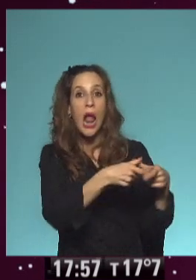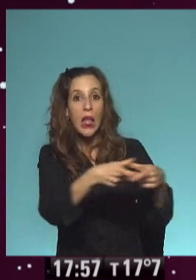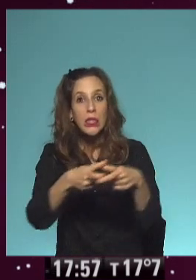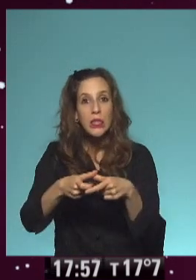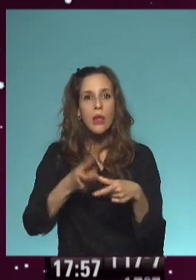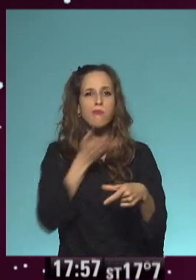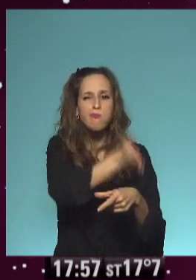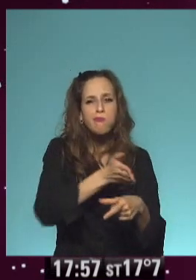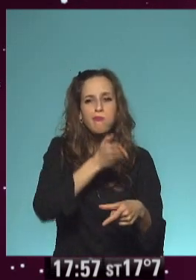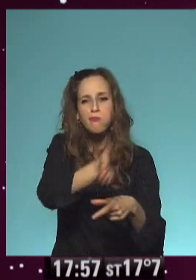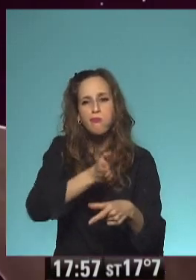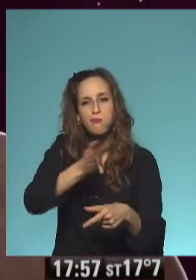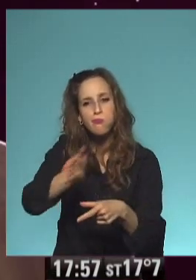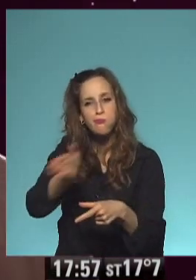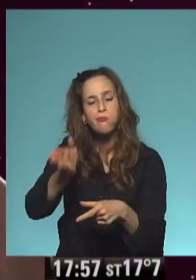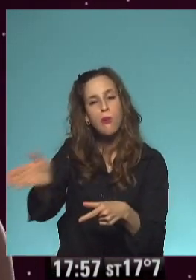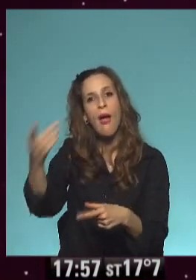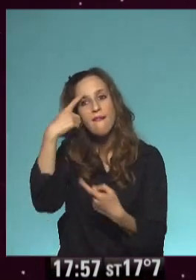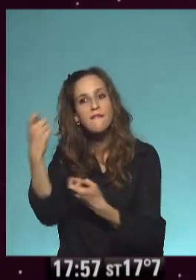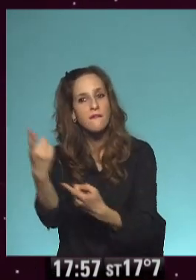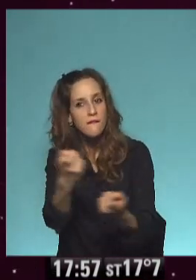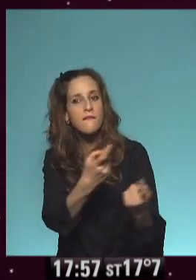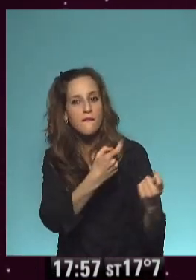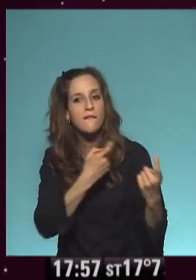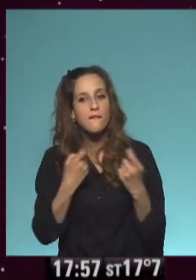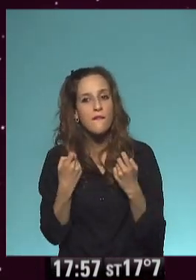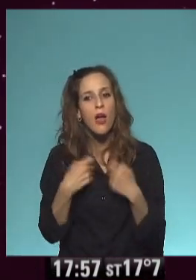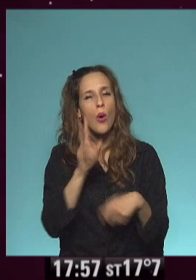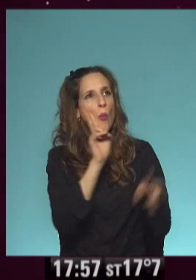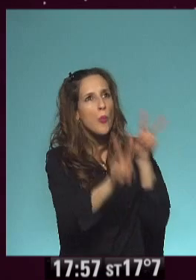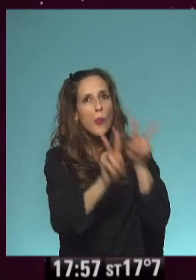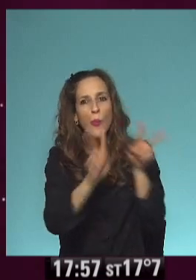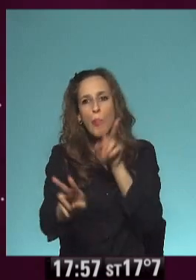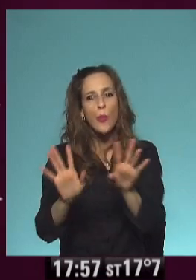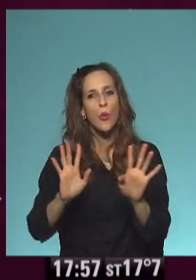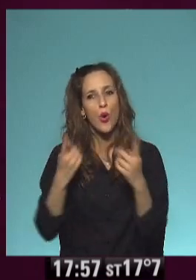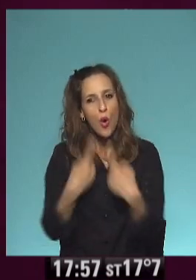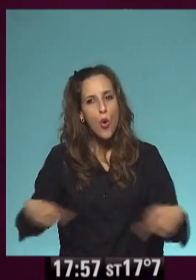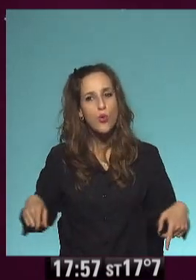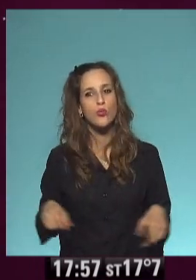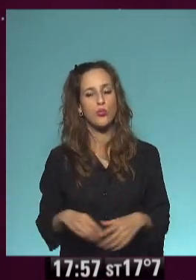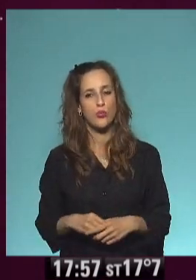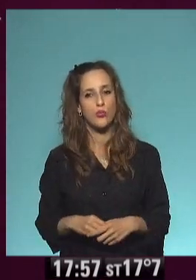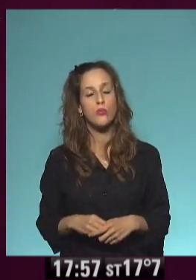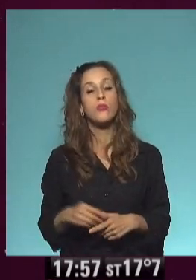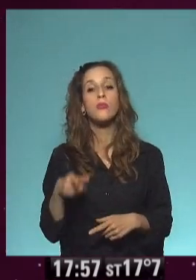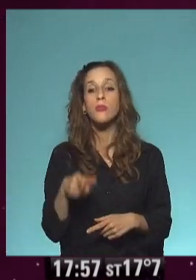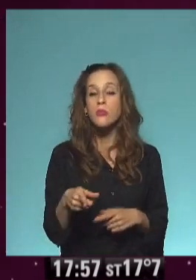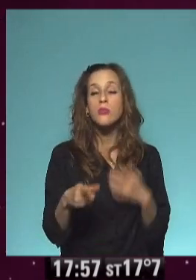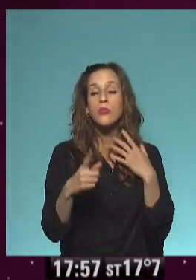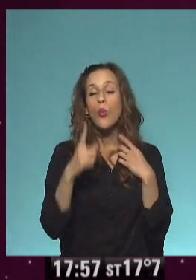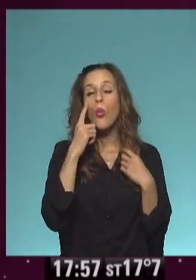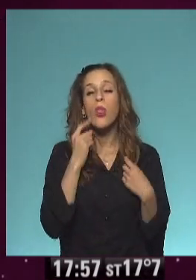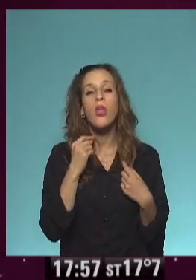galaxia explorando y aprendiendo. Vi cosas que ustedes no imaginarían. Y entonces me encontré con algo que